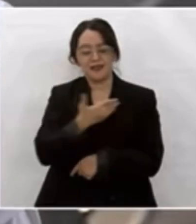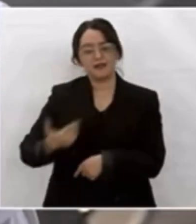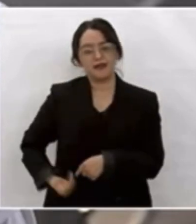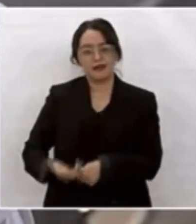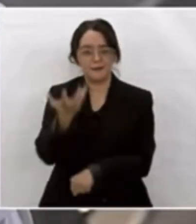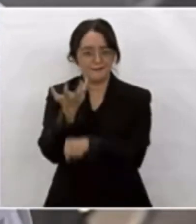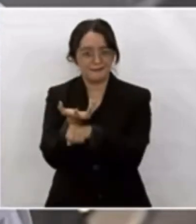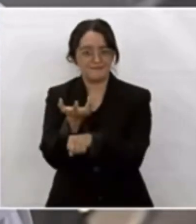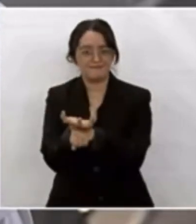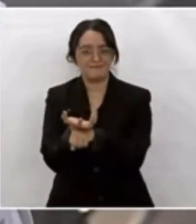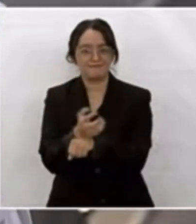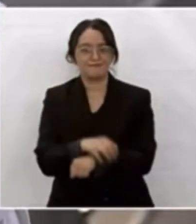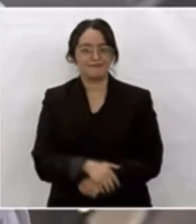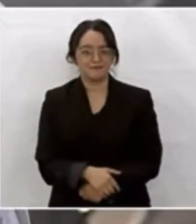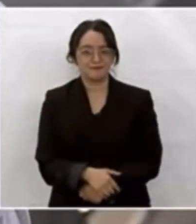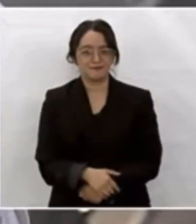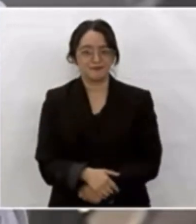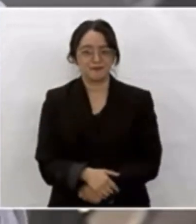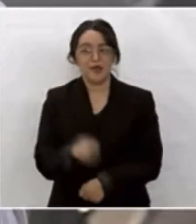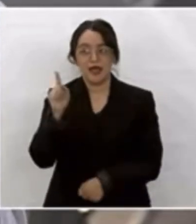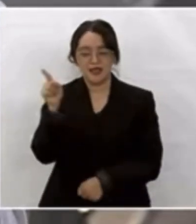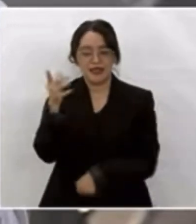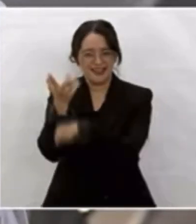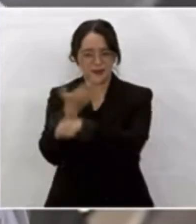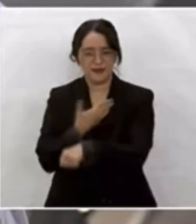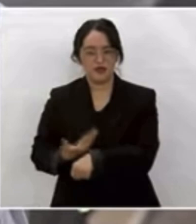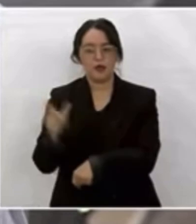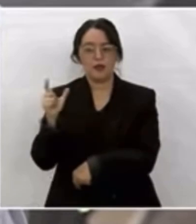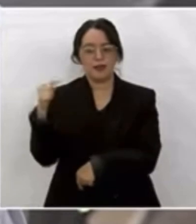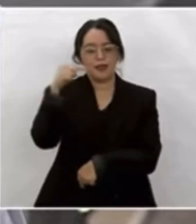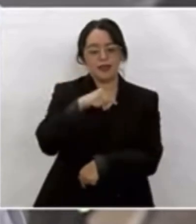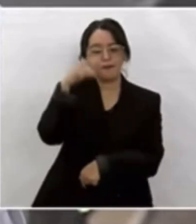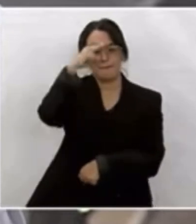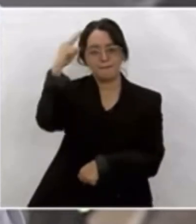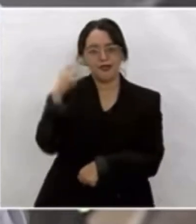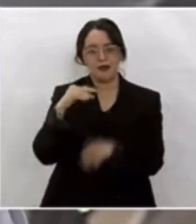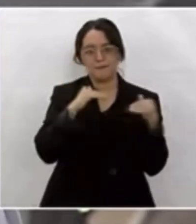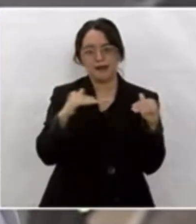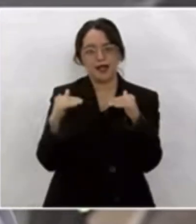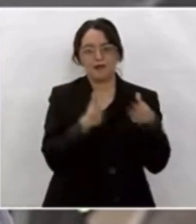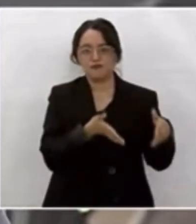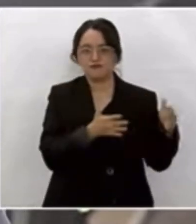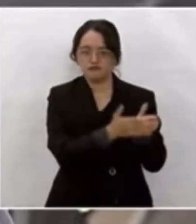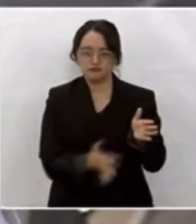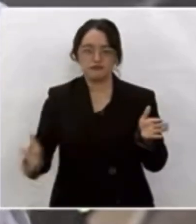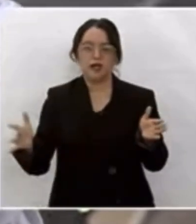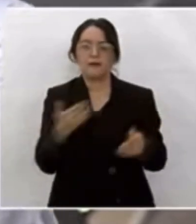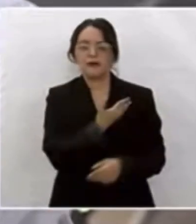Estados Unidos cuando gobernaba México, repito, el general Cárdenas.